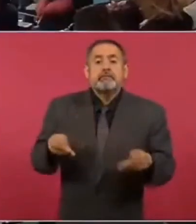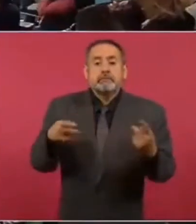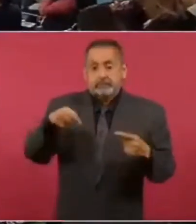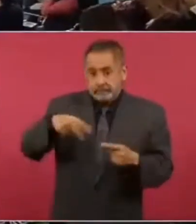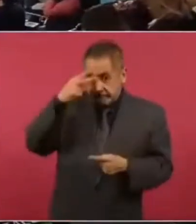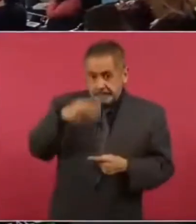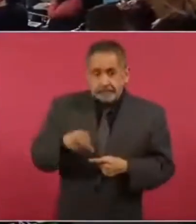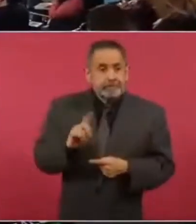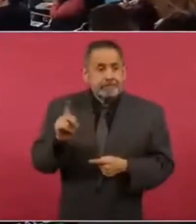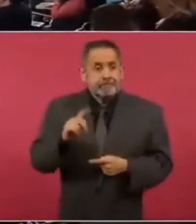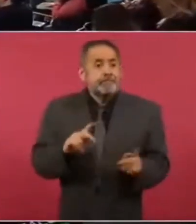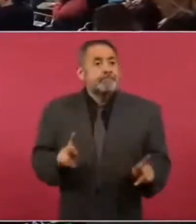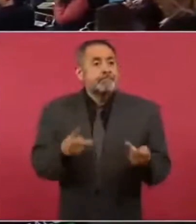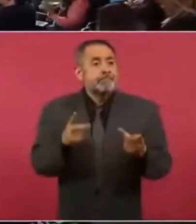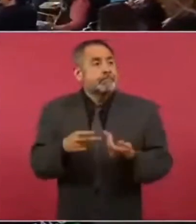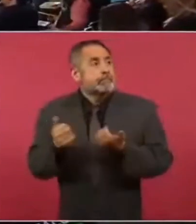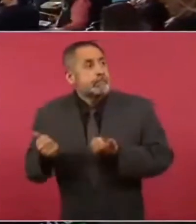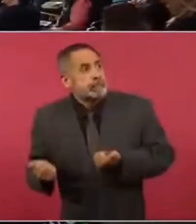Es